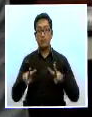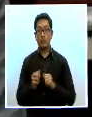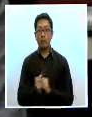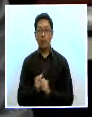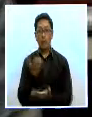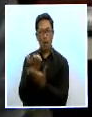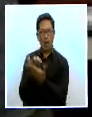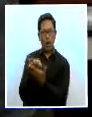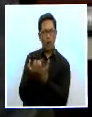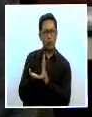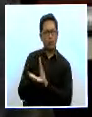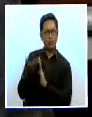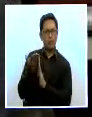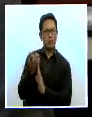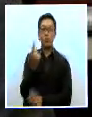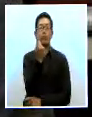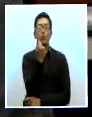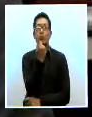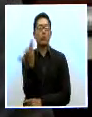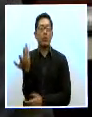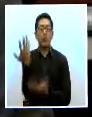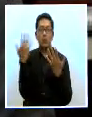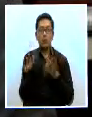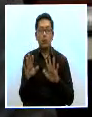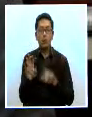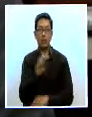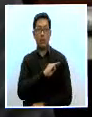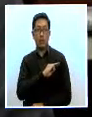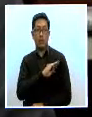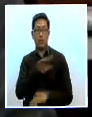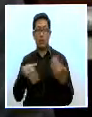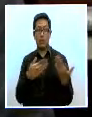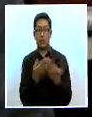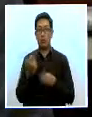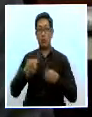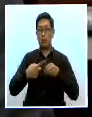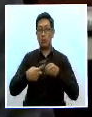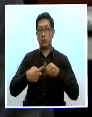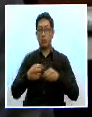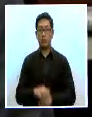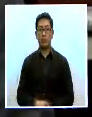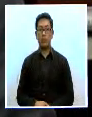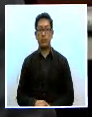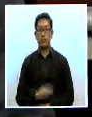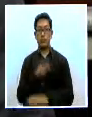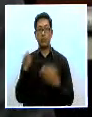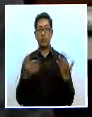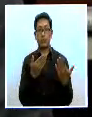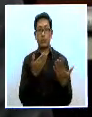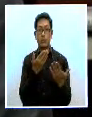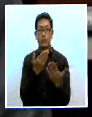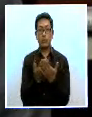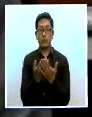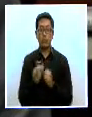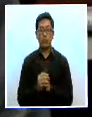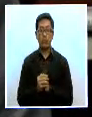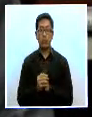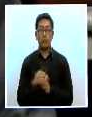solo una de las razones por las cuales el consejo Metropolitano aprobó la ordenanza pero en realidad la salvaguardias si incidieron